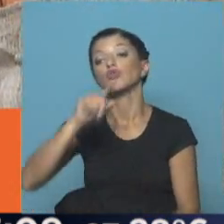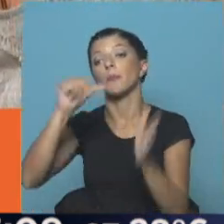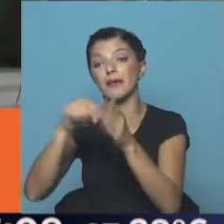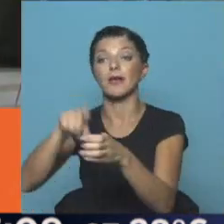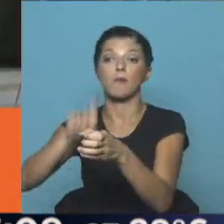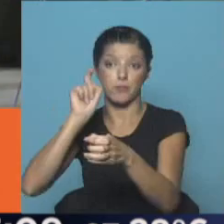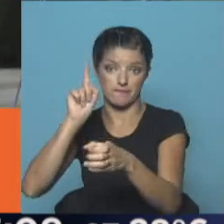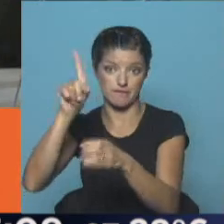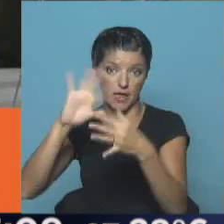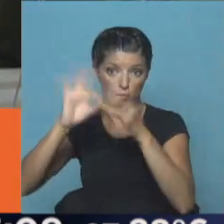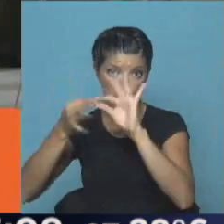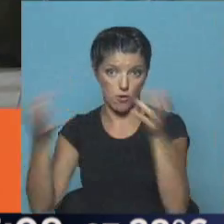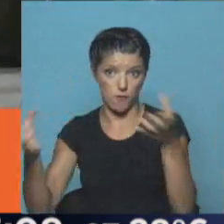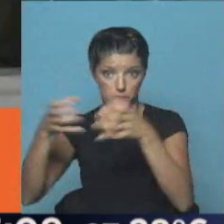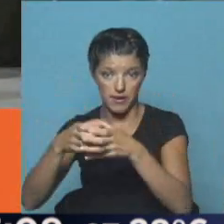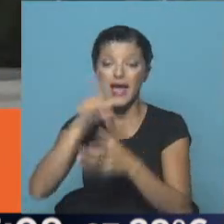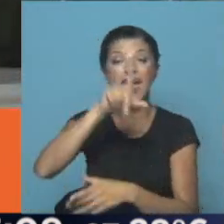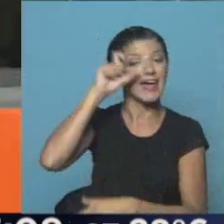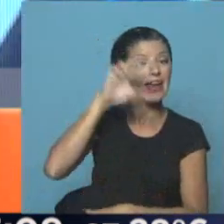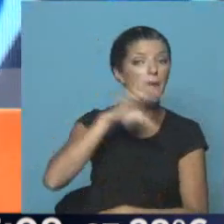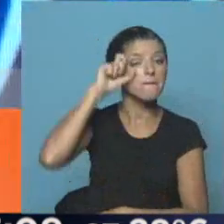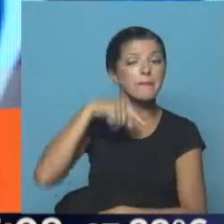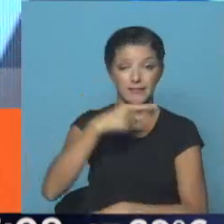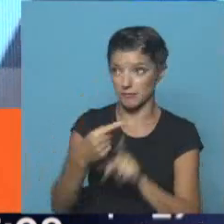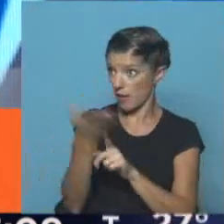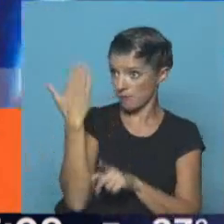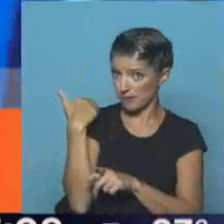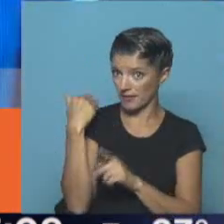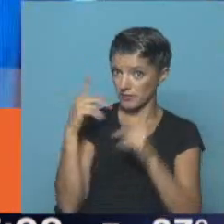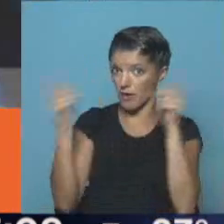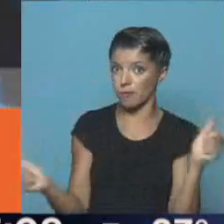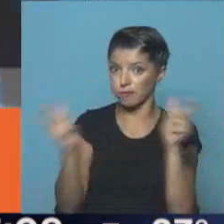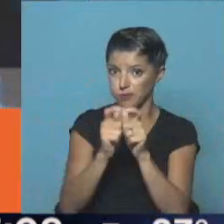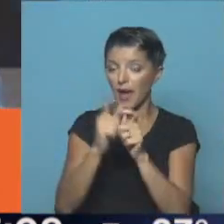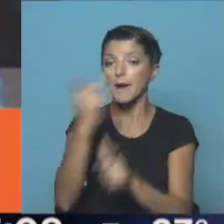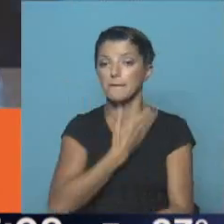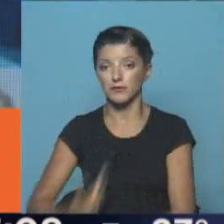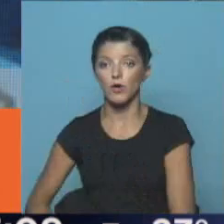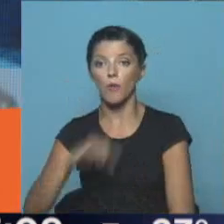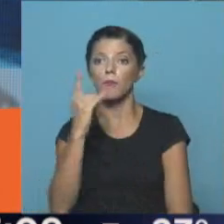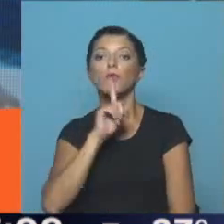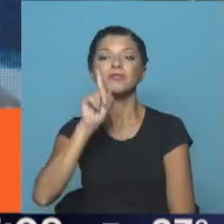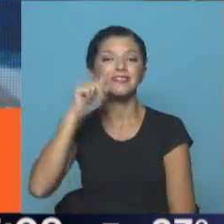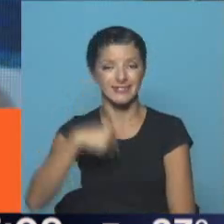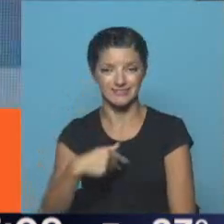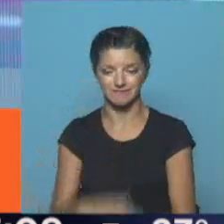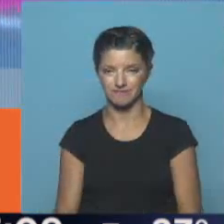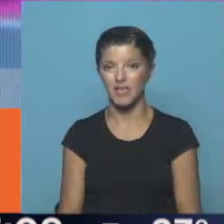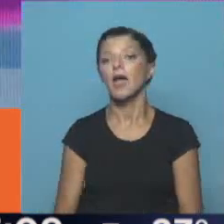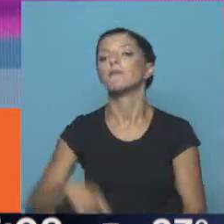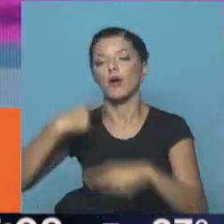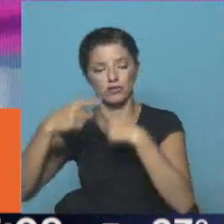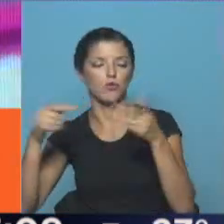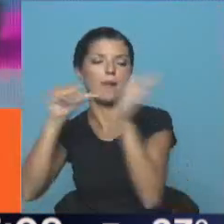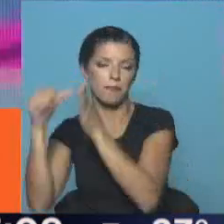Pen, que estuvo con Vladimir Putin esta semana. Si gana Marine Le Pen se seguirá llamando Unión Europea. No te salen ni las palabras. Se seguirá llamando Unión